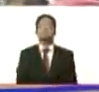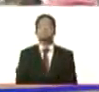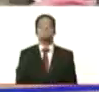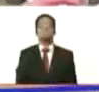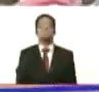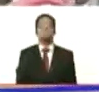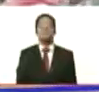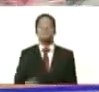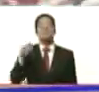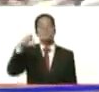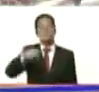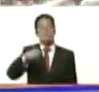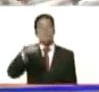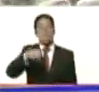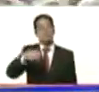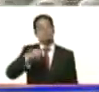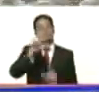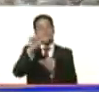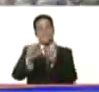de este siglo XXI.